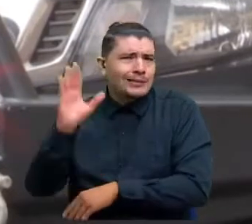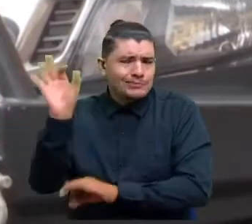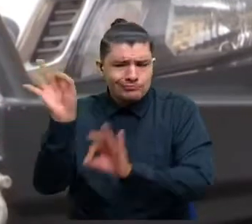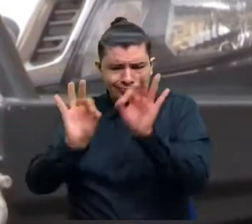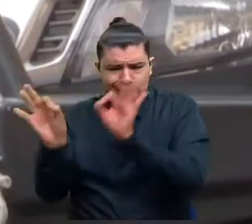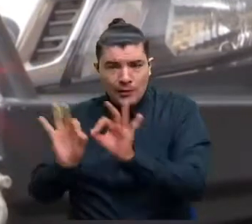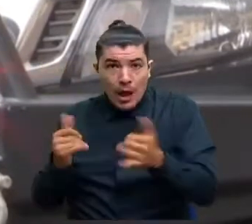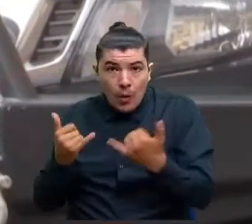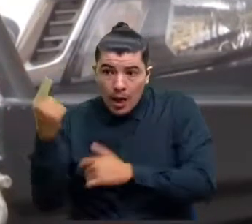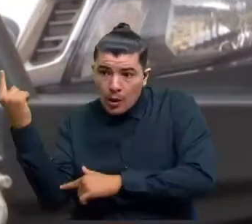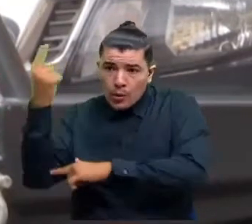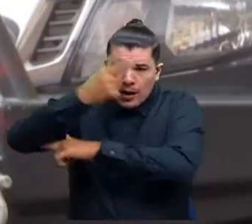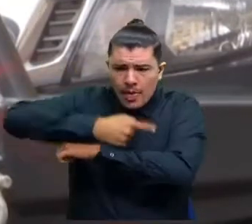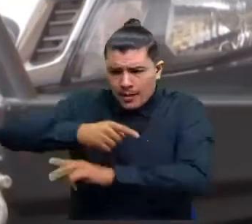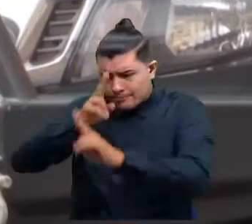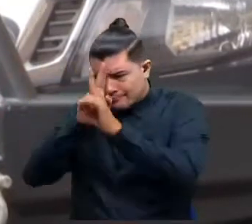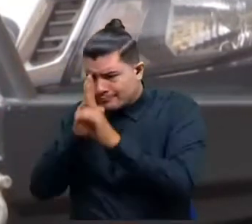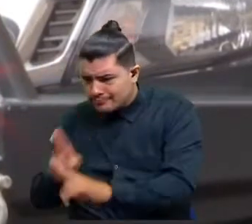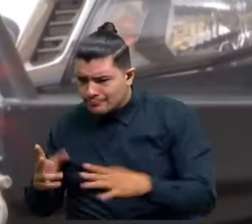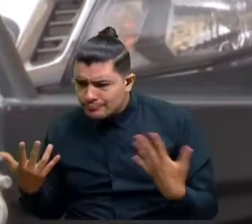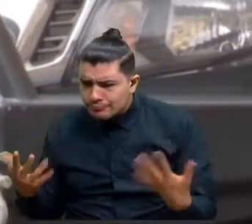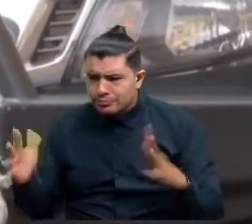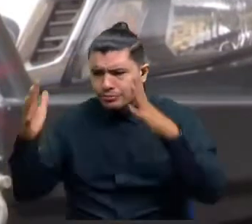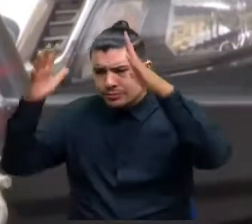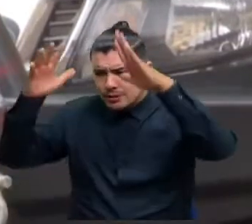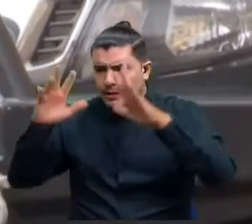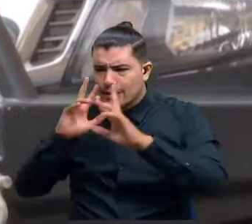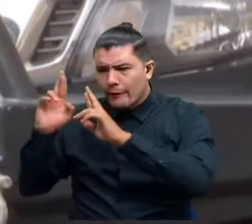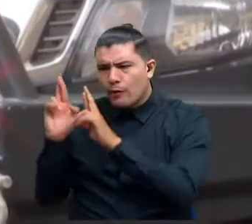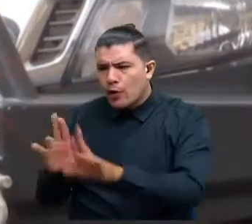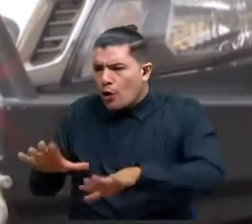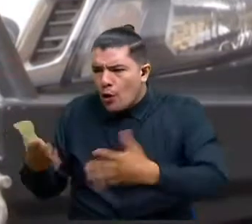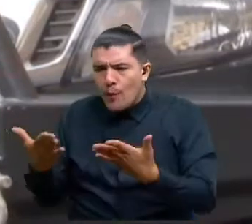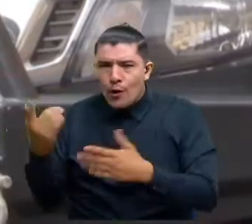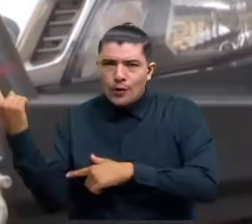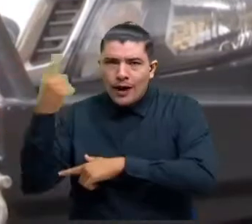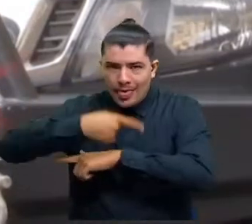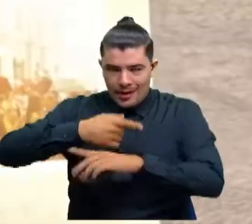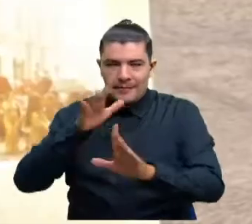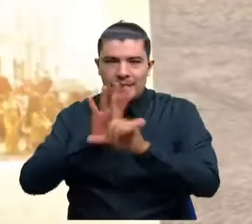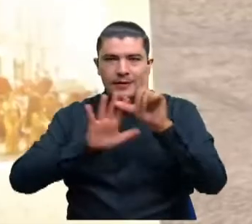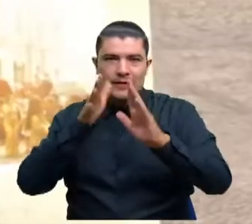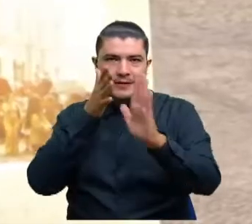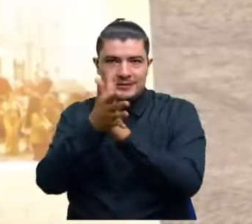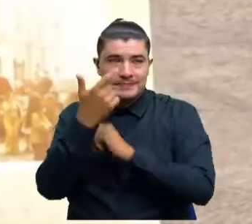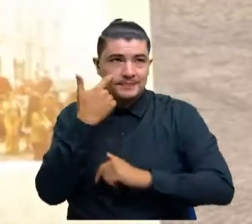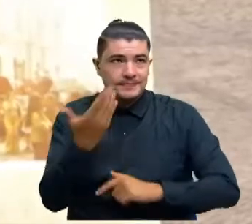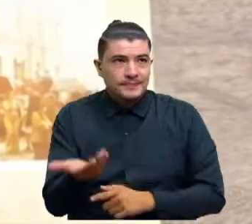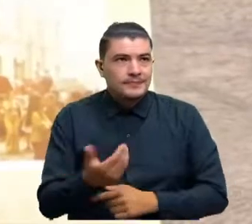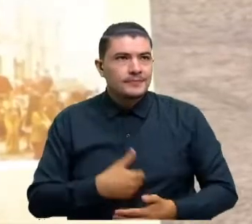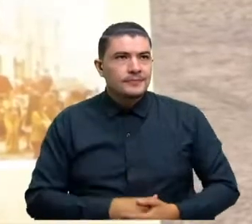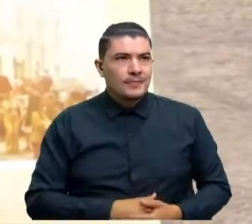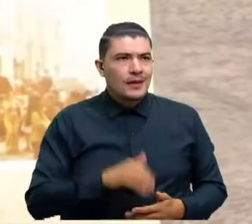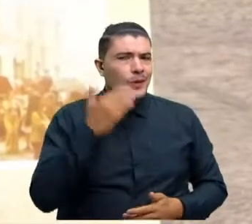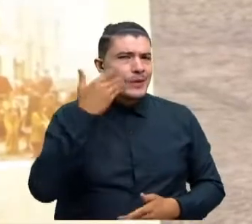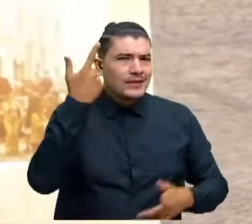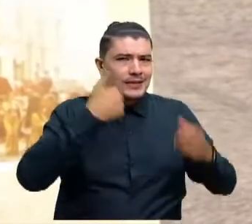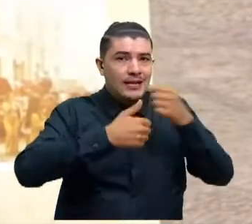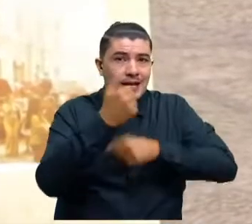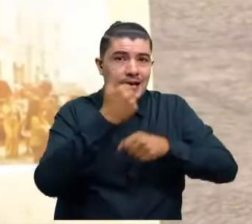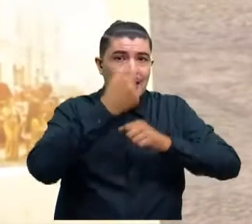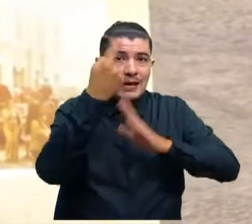esta jornada de condecoraciones, exaltaciones y celebración? En el siguiente informe se los cuento. Fue un incendio generado en el año